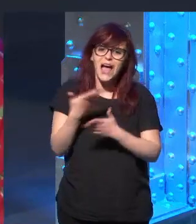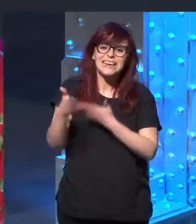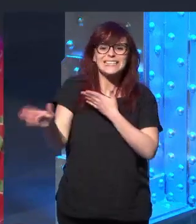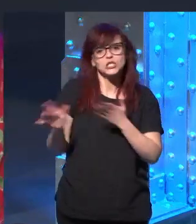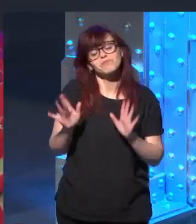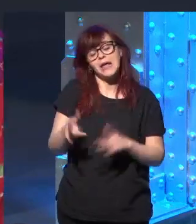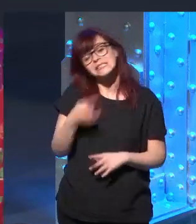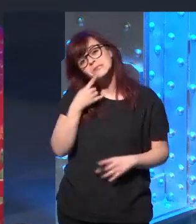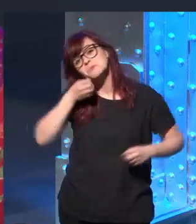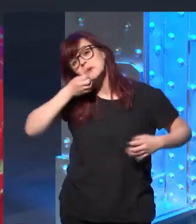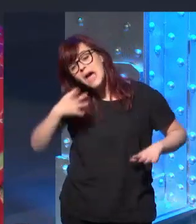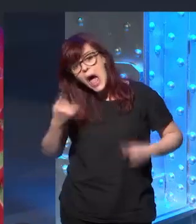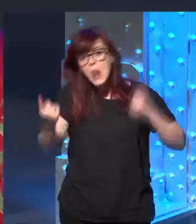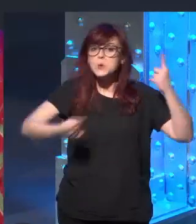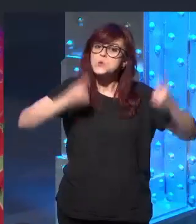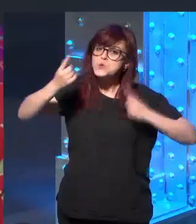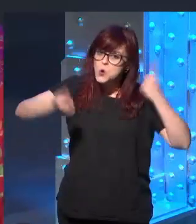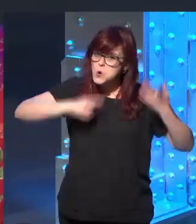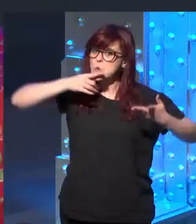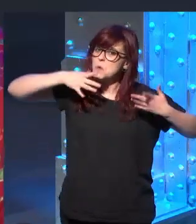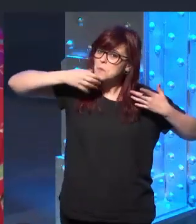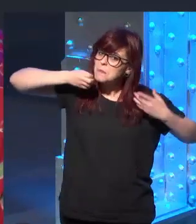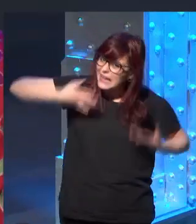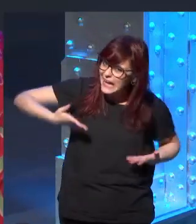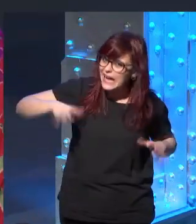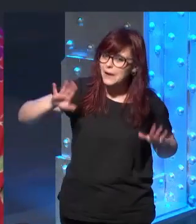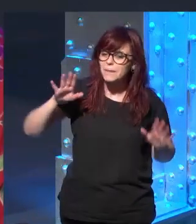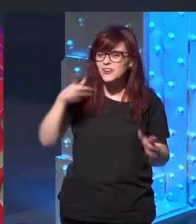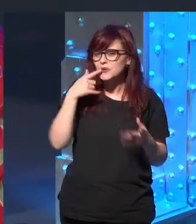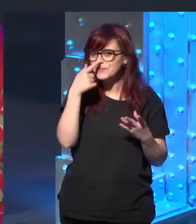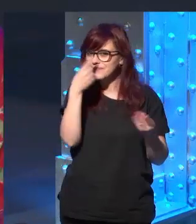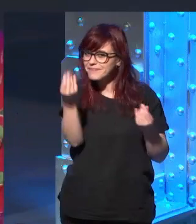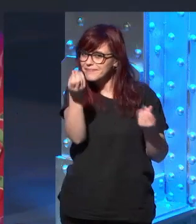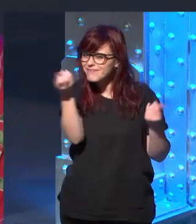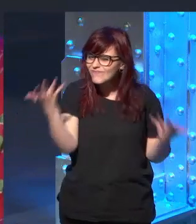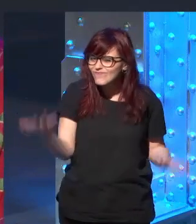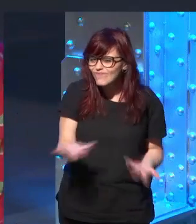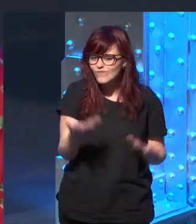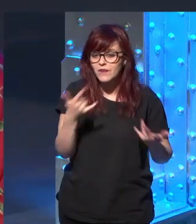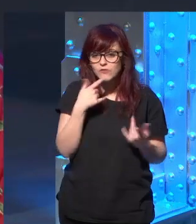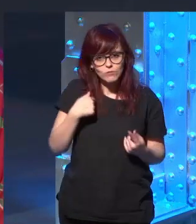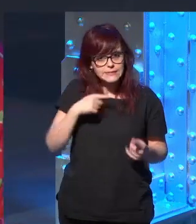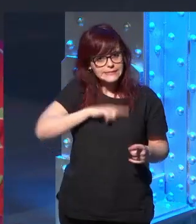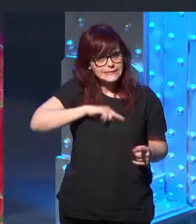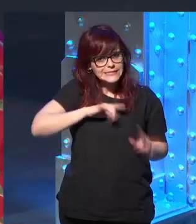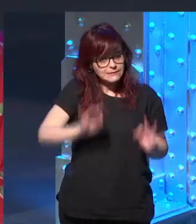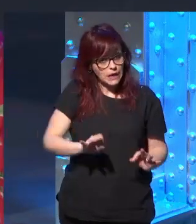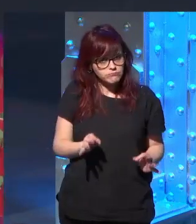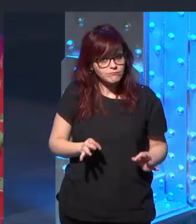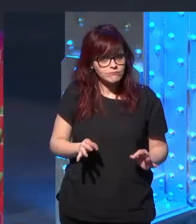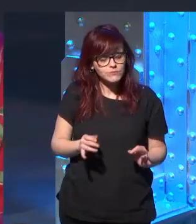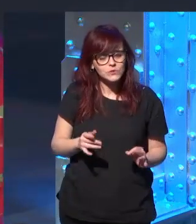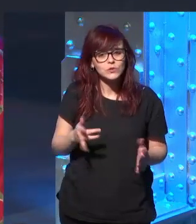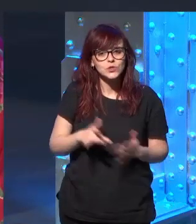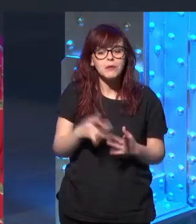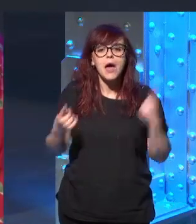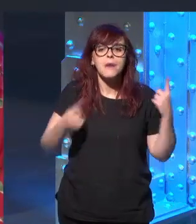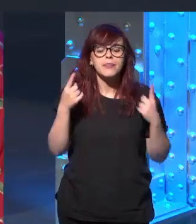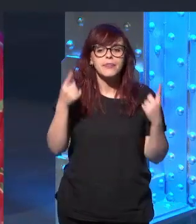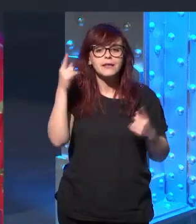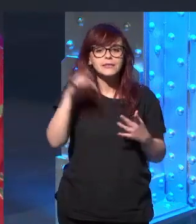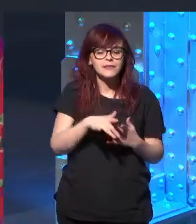se lleva aparte y se empieza como a analizar con esa suspicacia, como ya os digo, o sea, yo tengo esa sensación. Hay